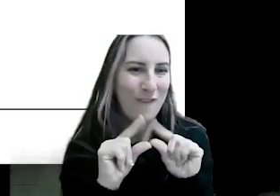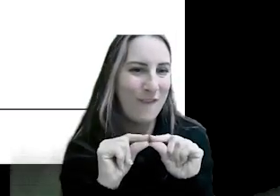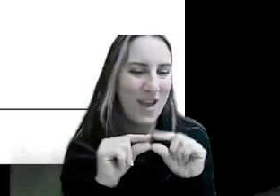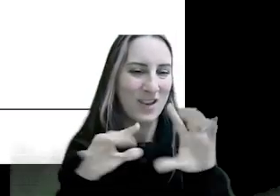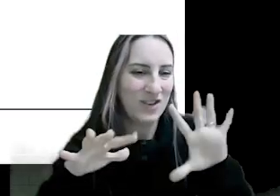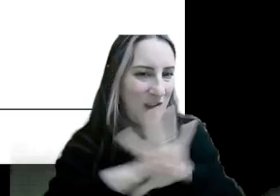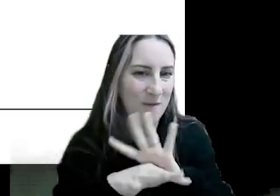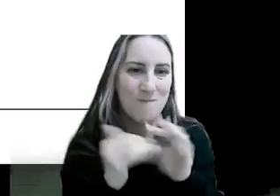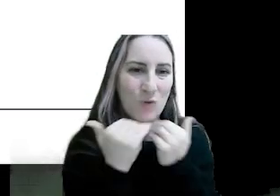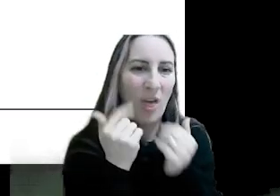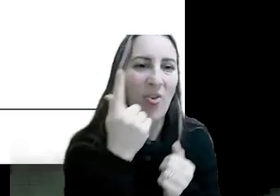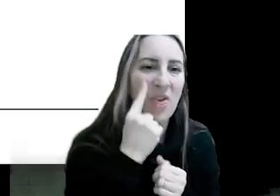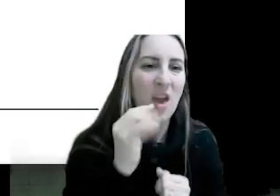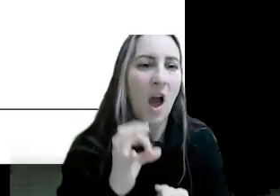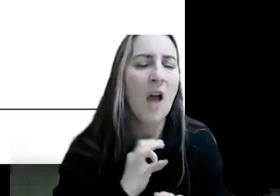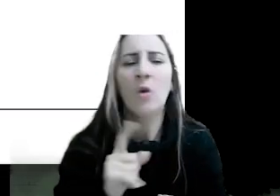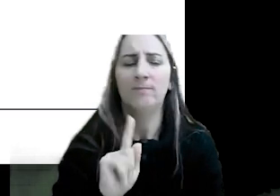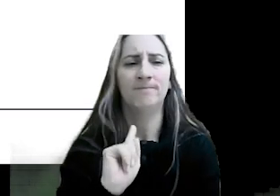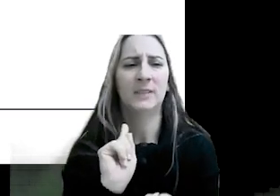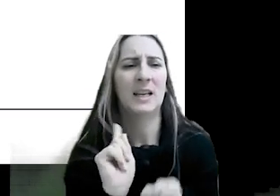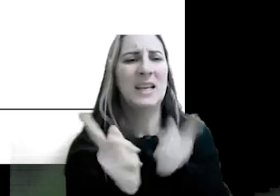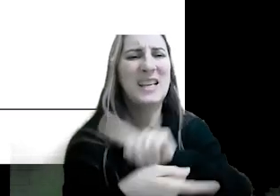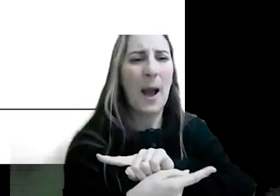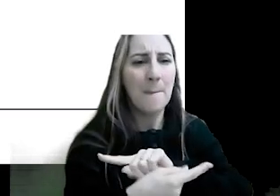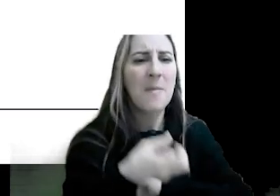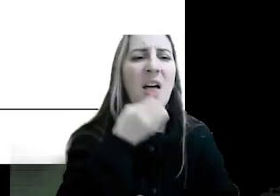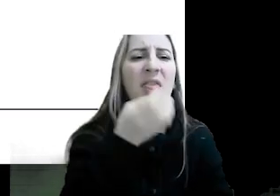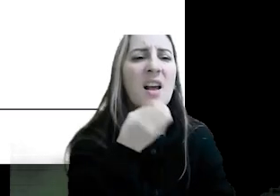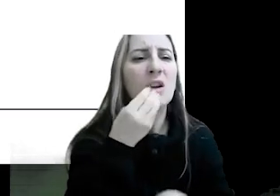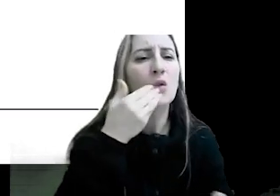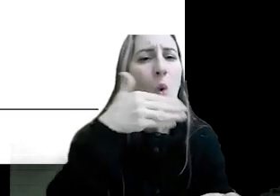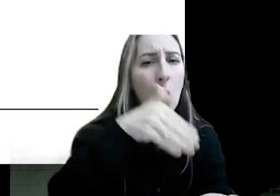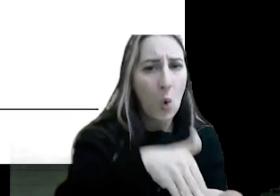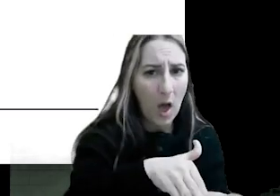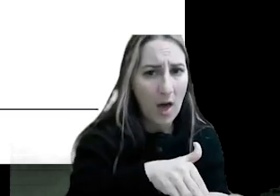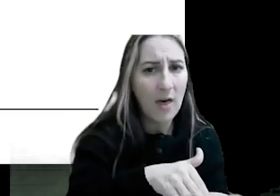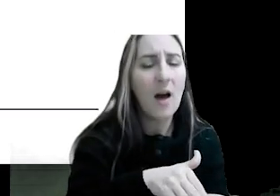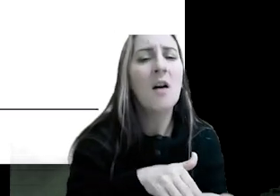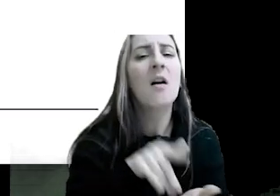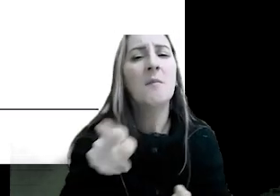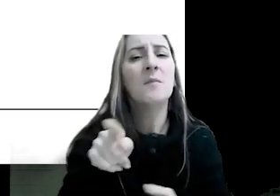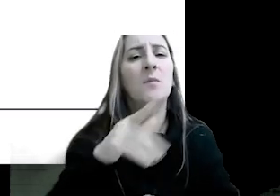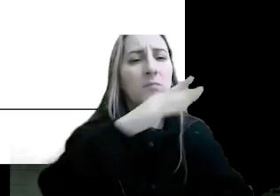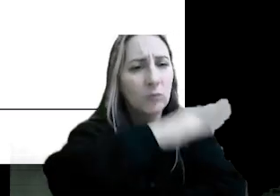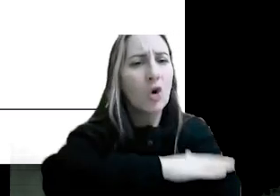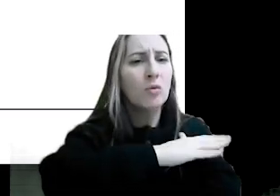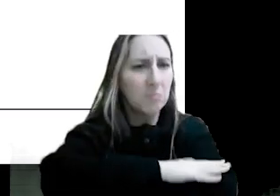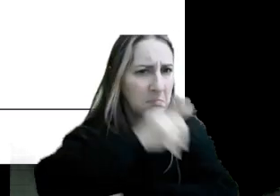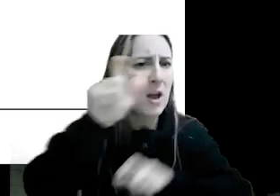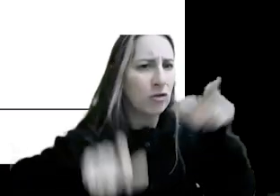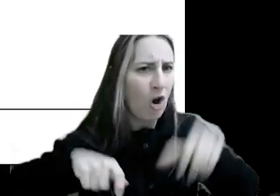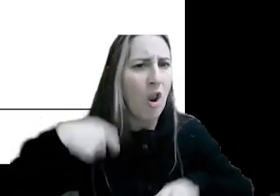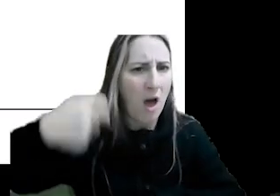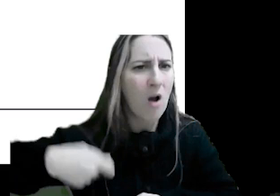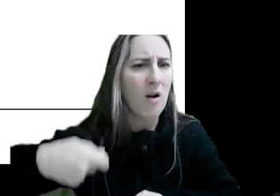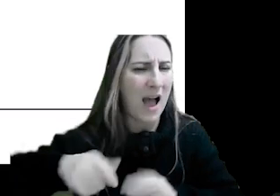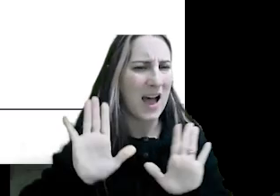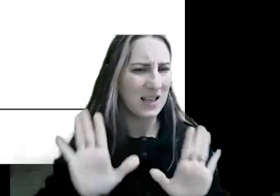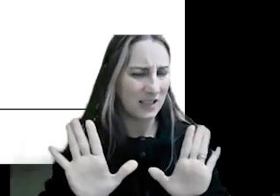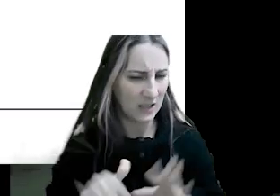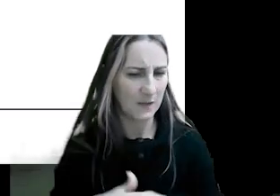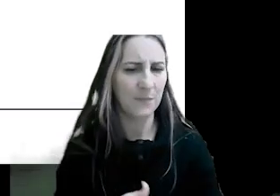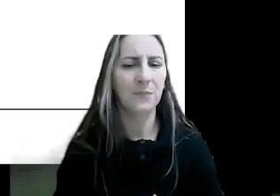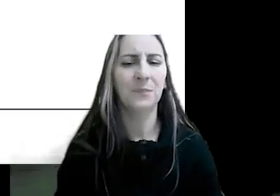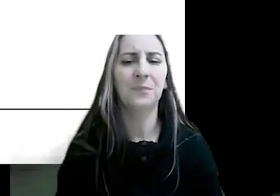cuál es el año, rectifica estas declaraciones juradas, y esto es una conducta de este contribuyente que han tenido varios contribuyentes, en